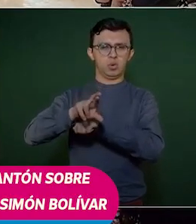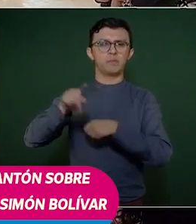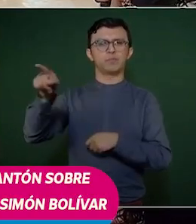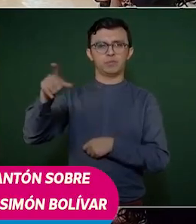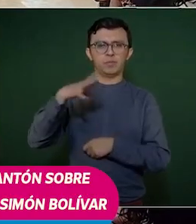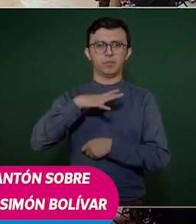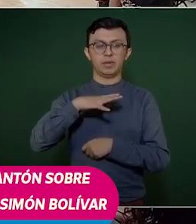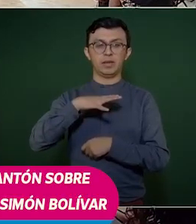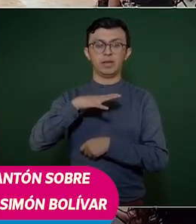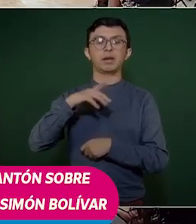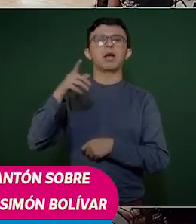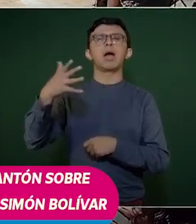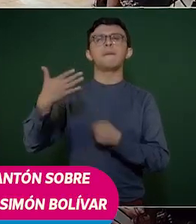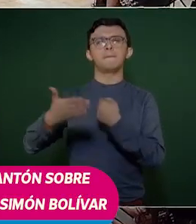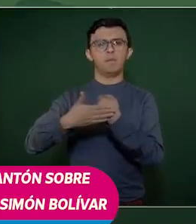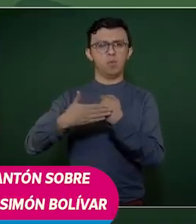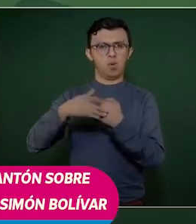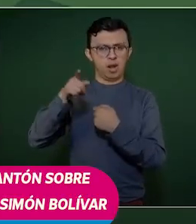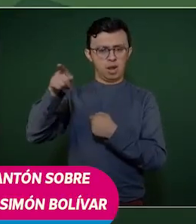Y es un acuerdo